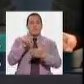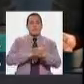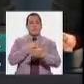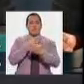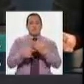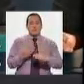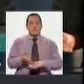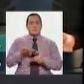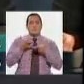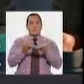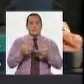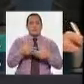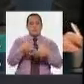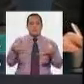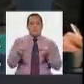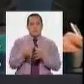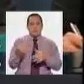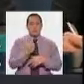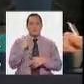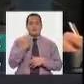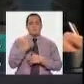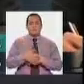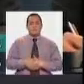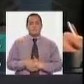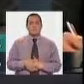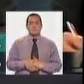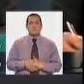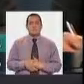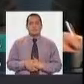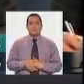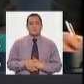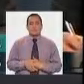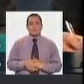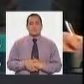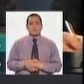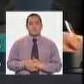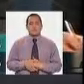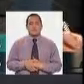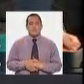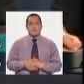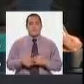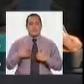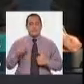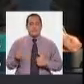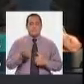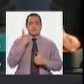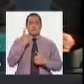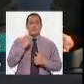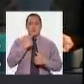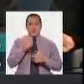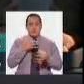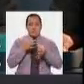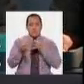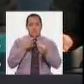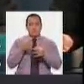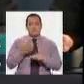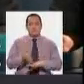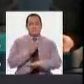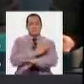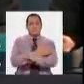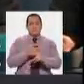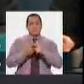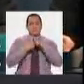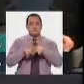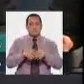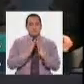dadas a nivel interno? Sí. Yo quiero decirles que desde que se inició